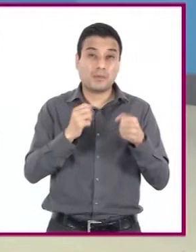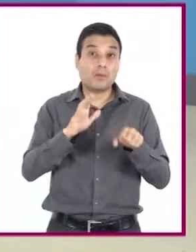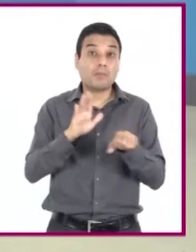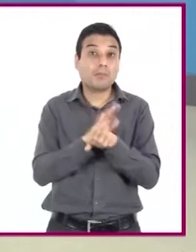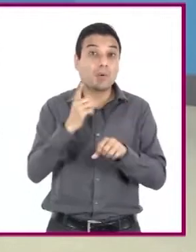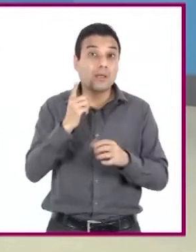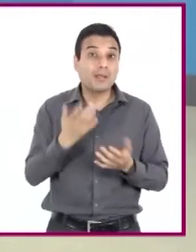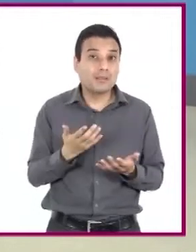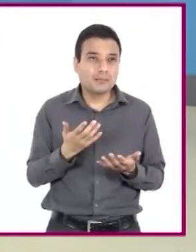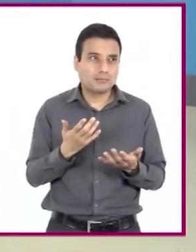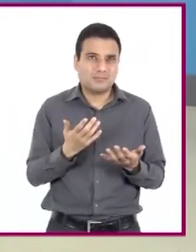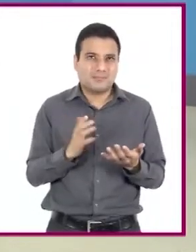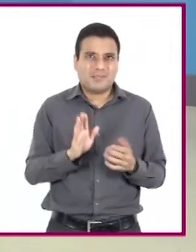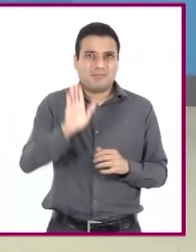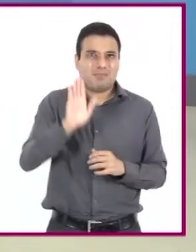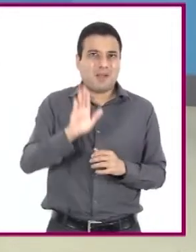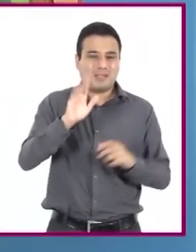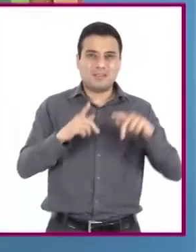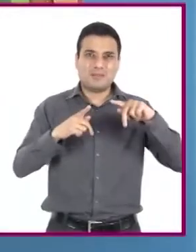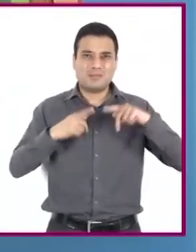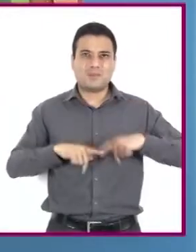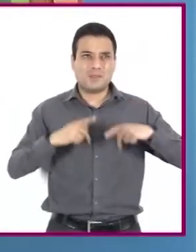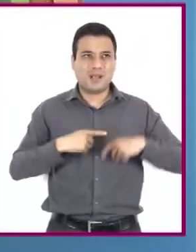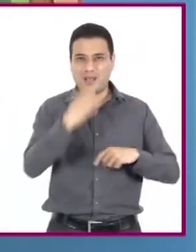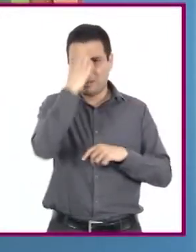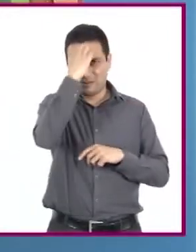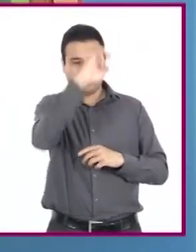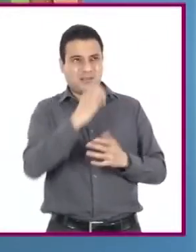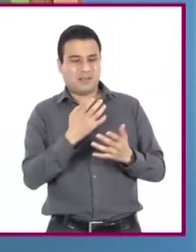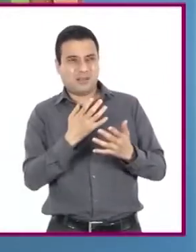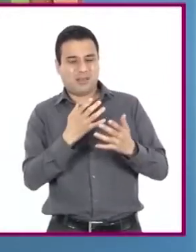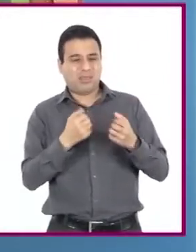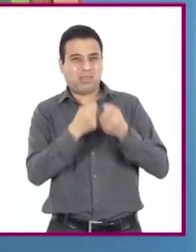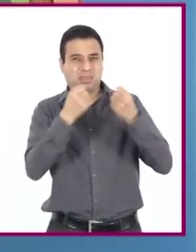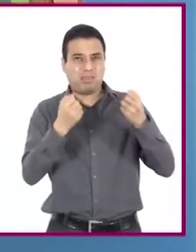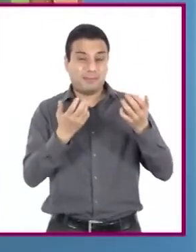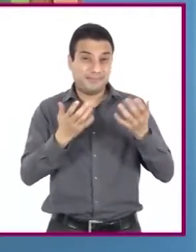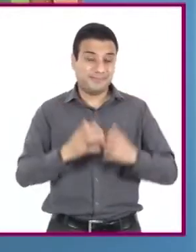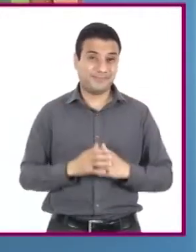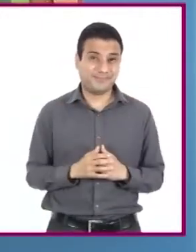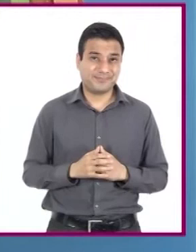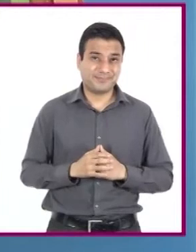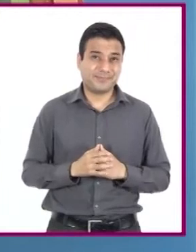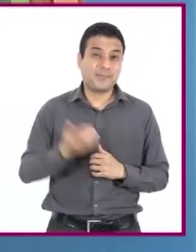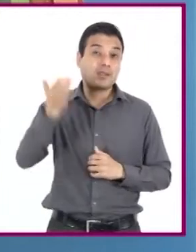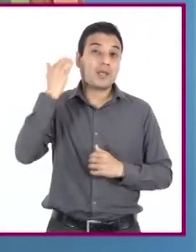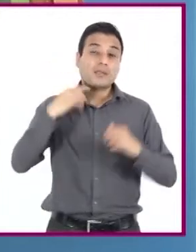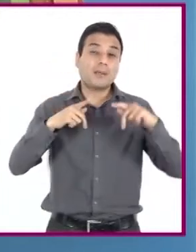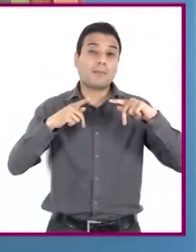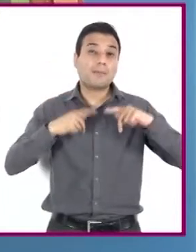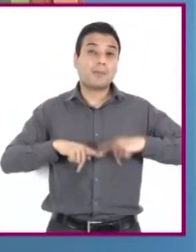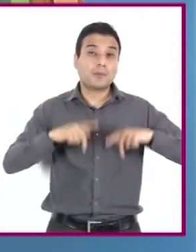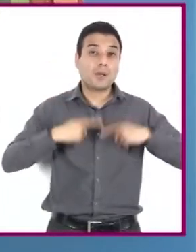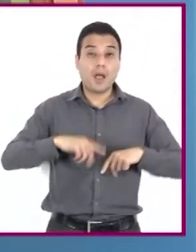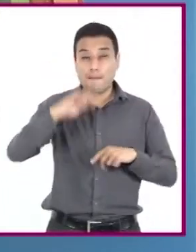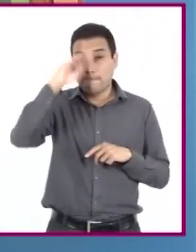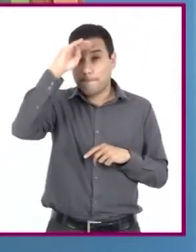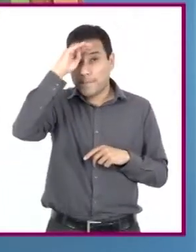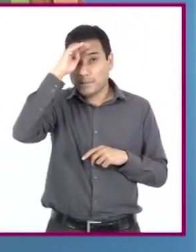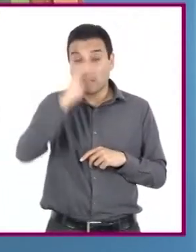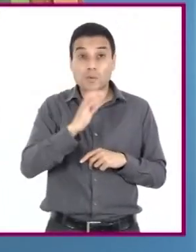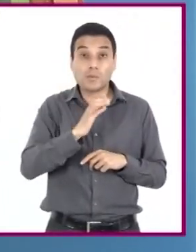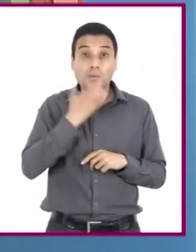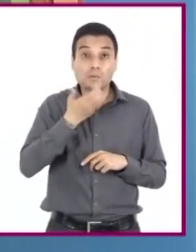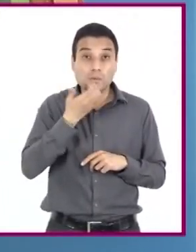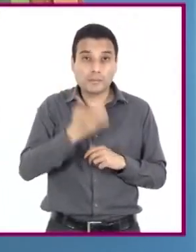viviendo con personas extrañas. Las ideas tradicionalistas nos dejan ver la falta de equidad